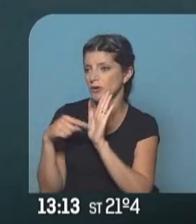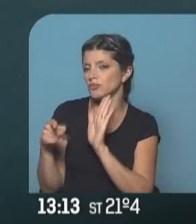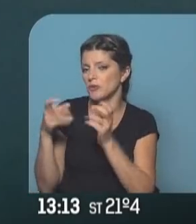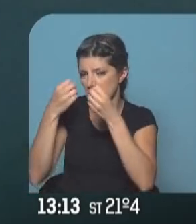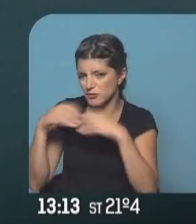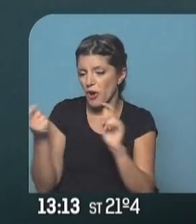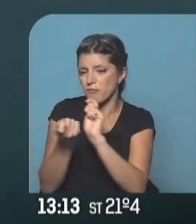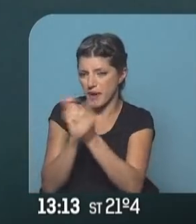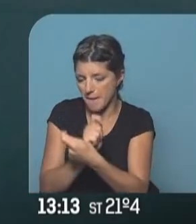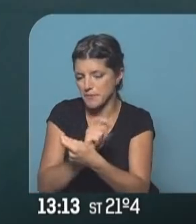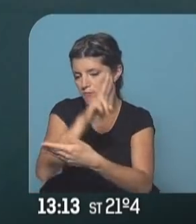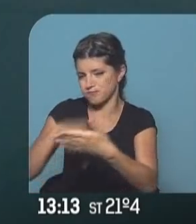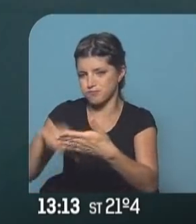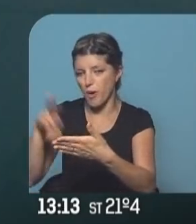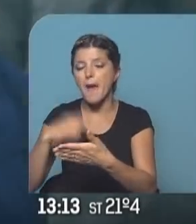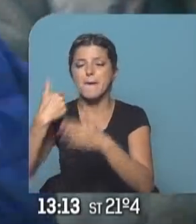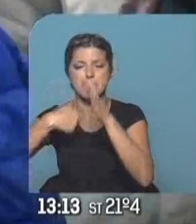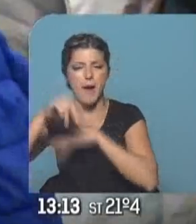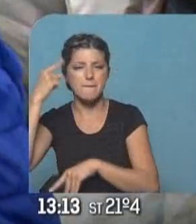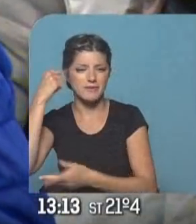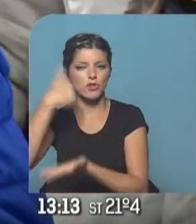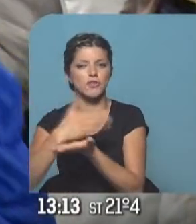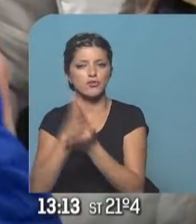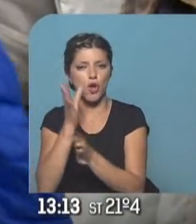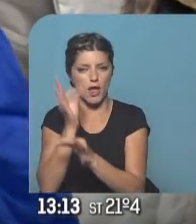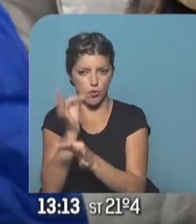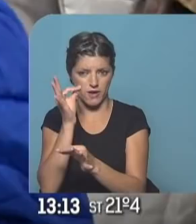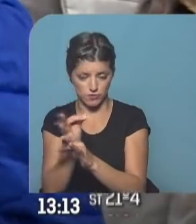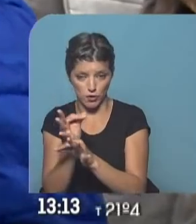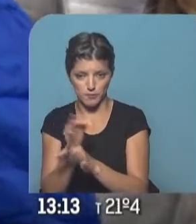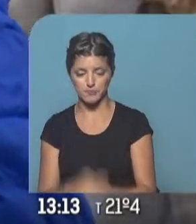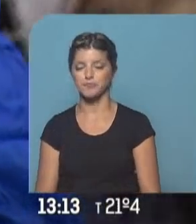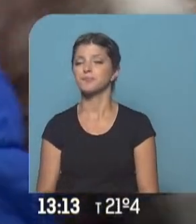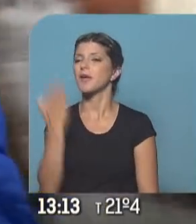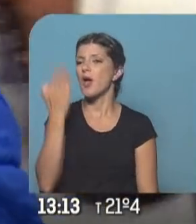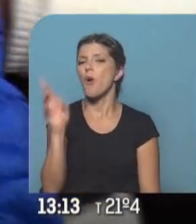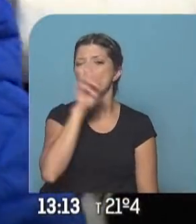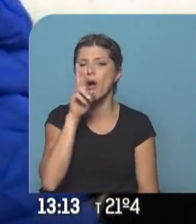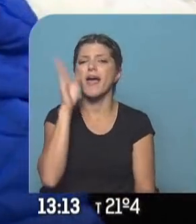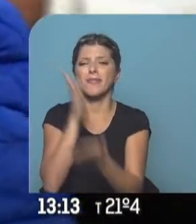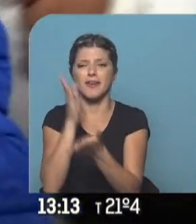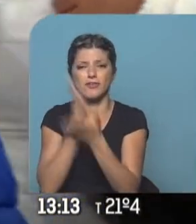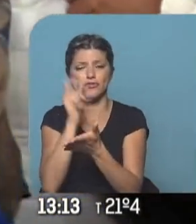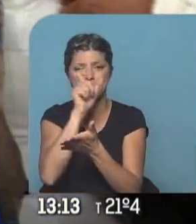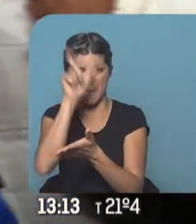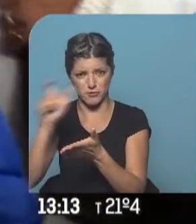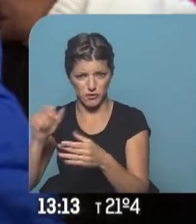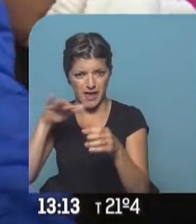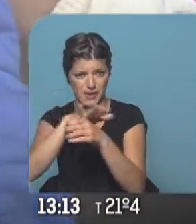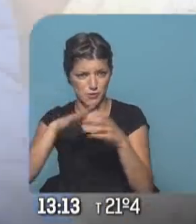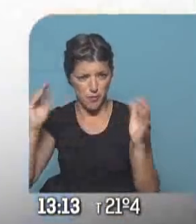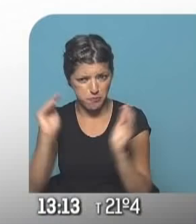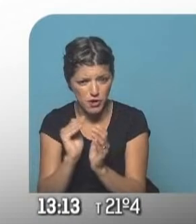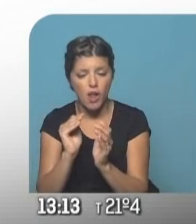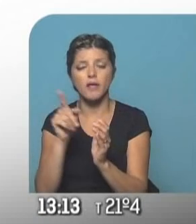iniciativas, particularmente en el área educativa. Ferviente defensora de los derechos individuales y las minorías, la